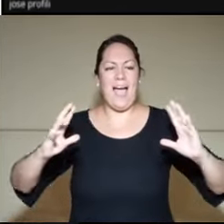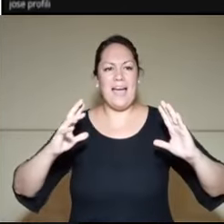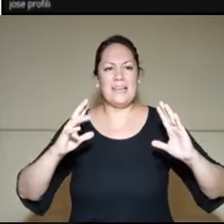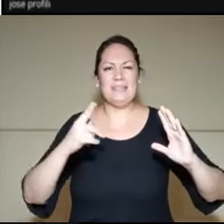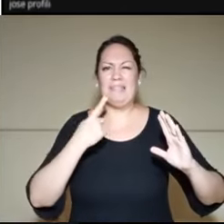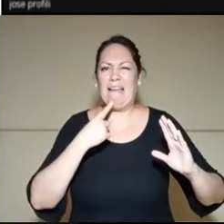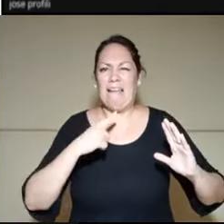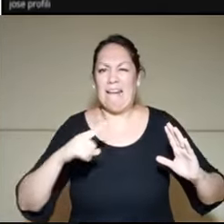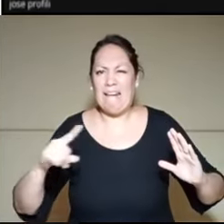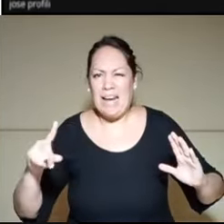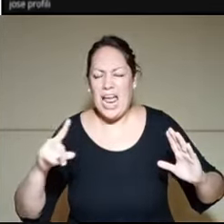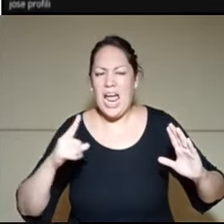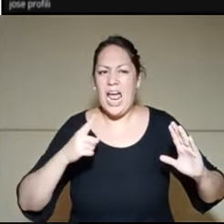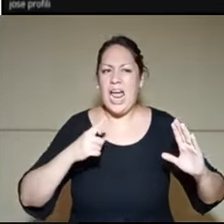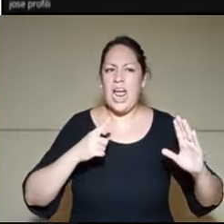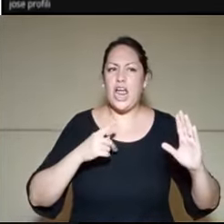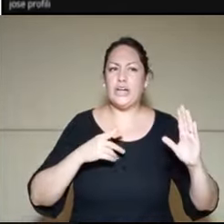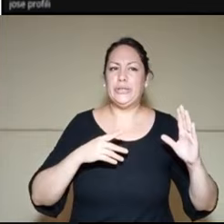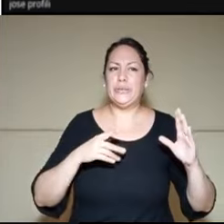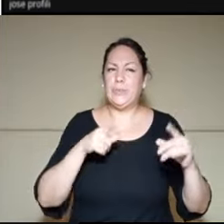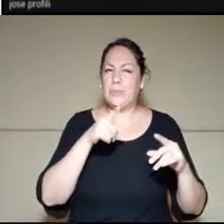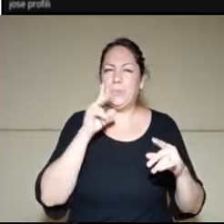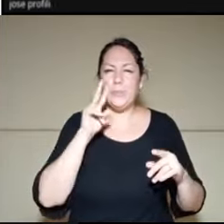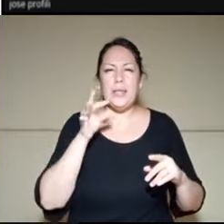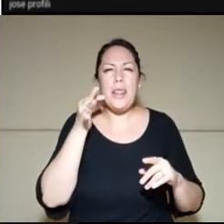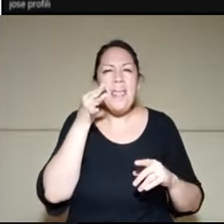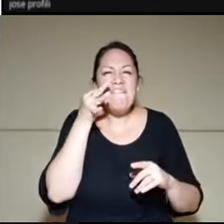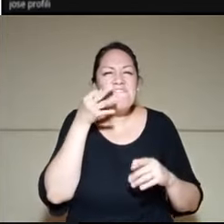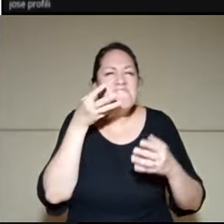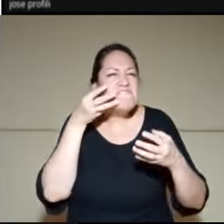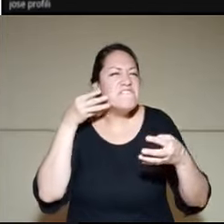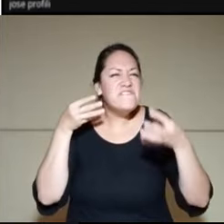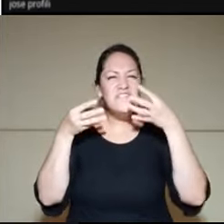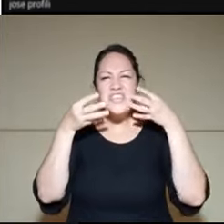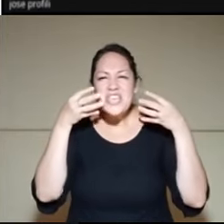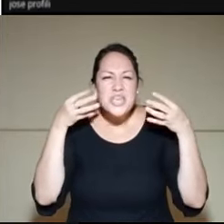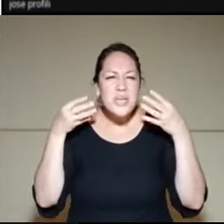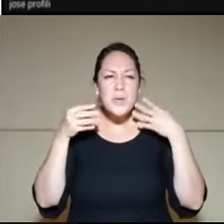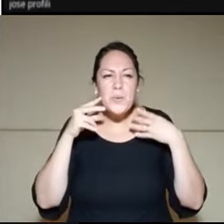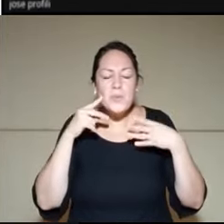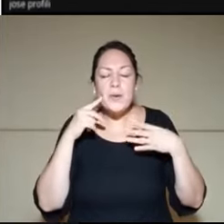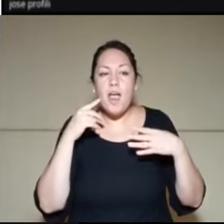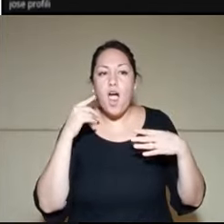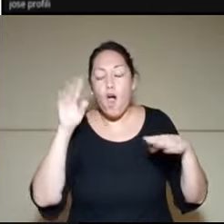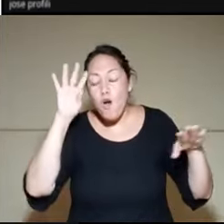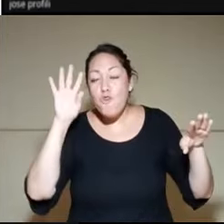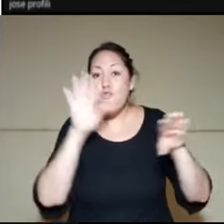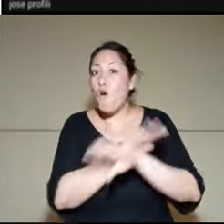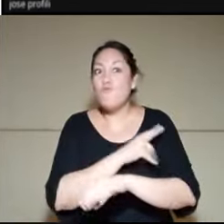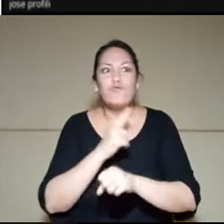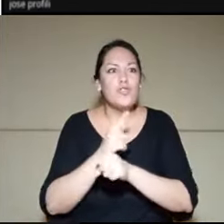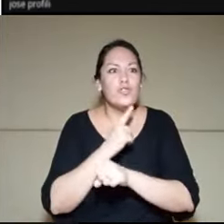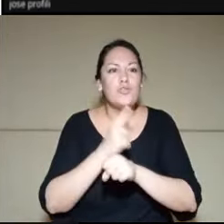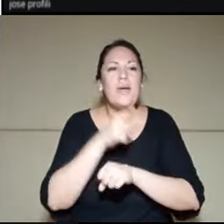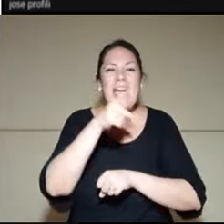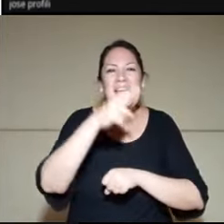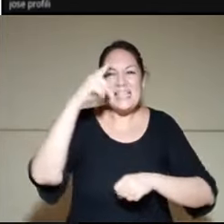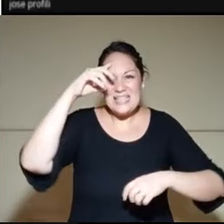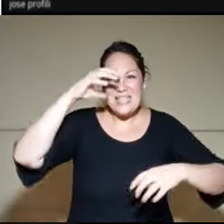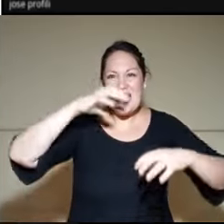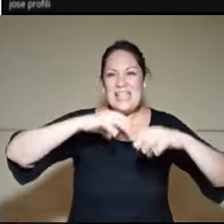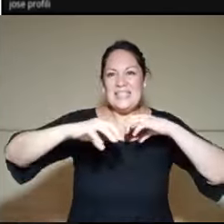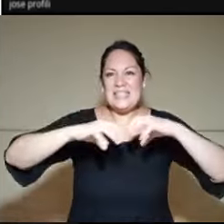ancha, fíjense, rara, con esta distribución de las fibras, fíjense cómo está, las fibras así, que es inconfundible. Esto